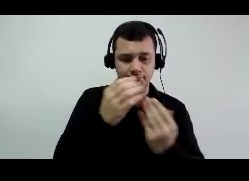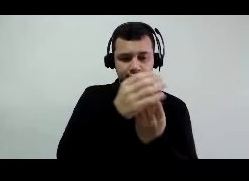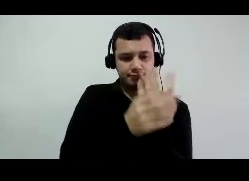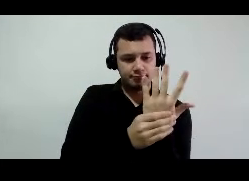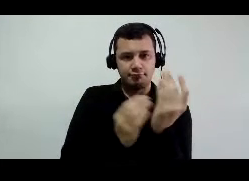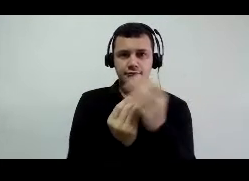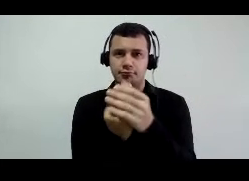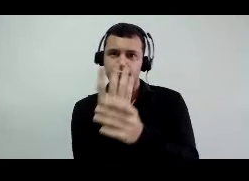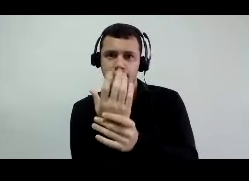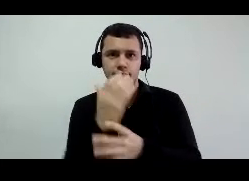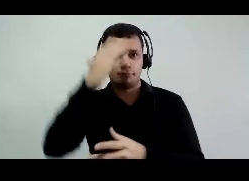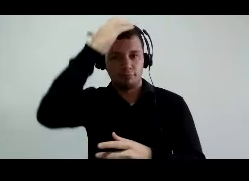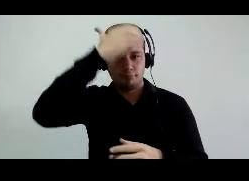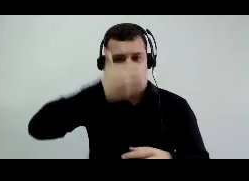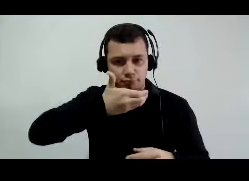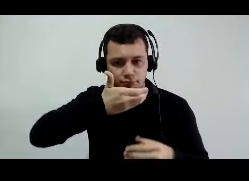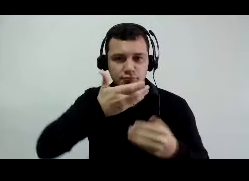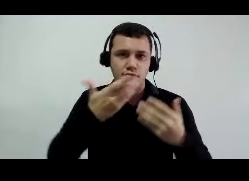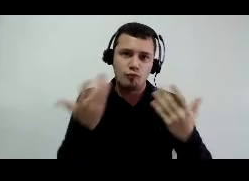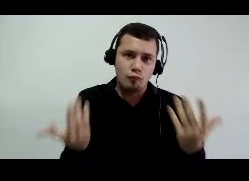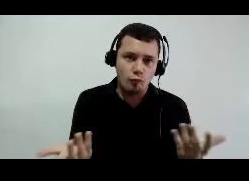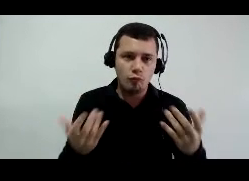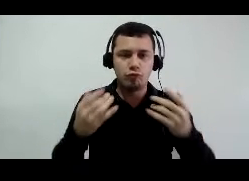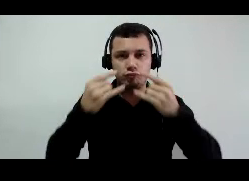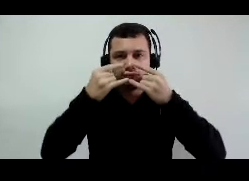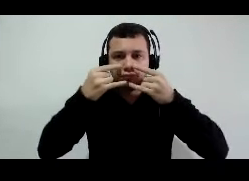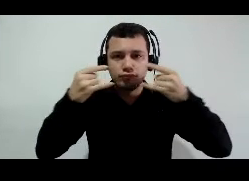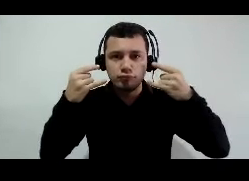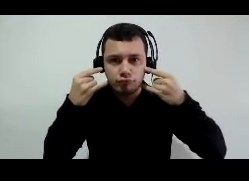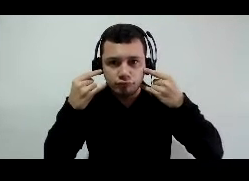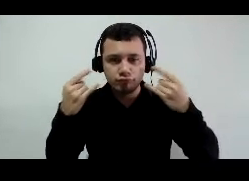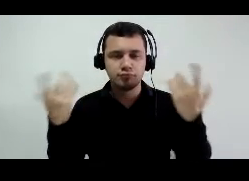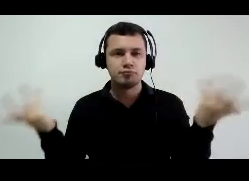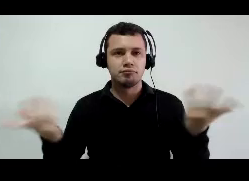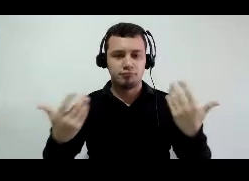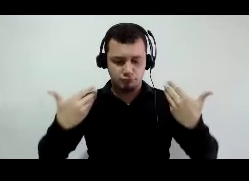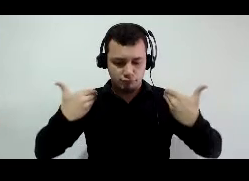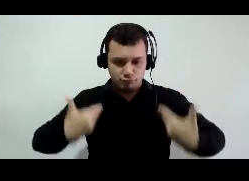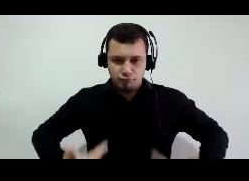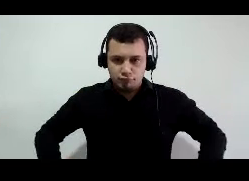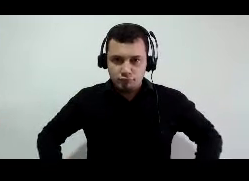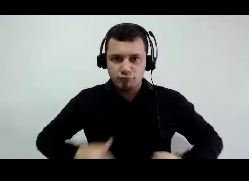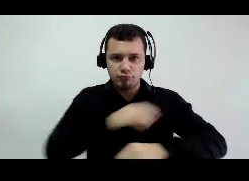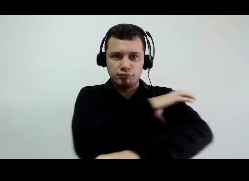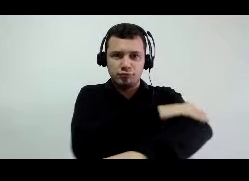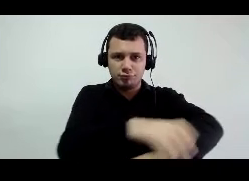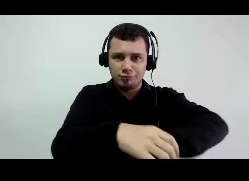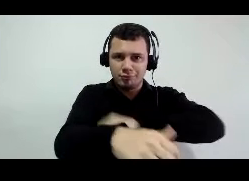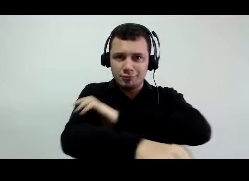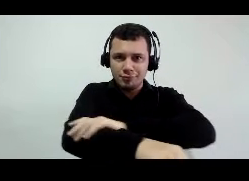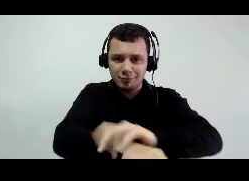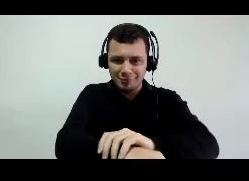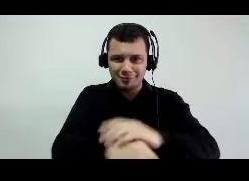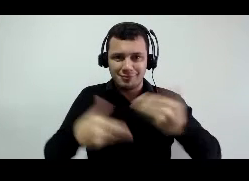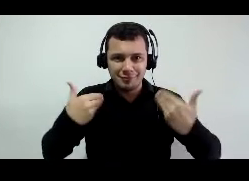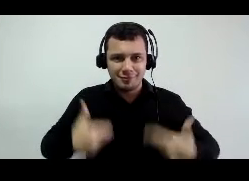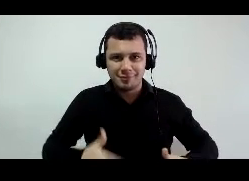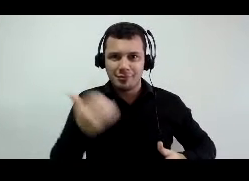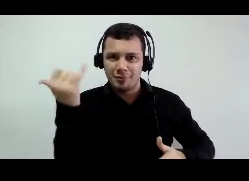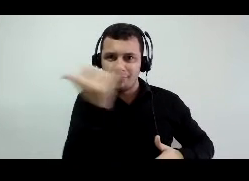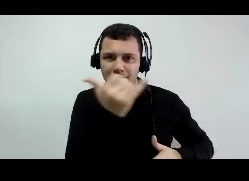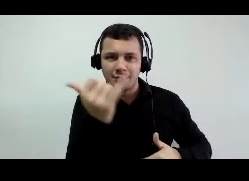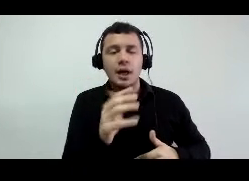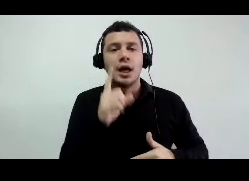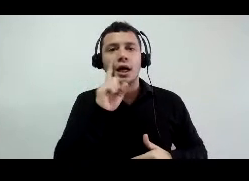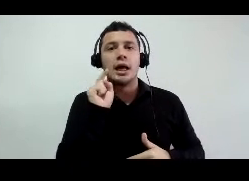mascarillas o protectores respiratorios, batas antifluidos, para que ese familiar posterior a la atención